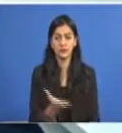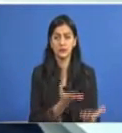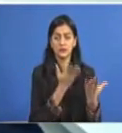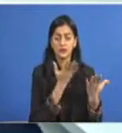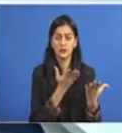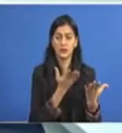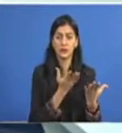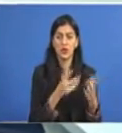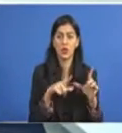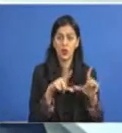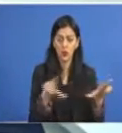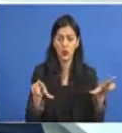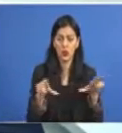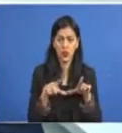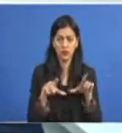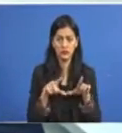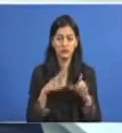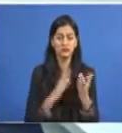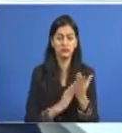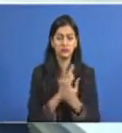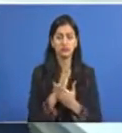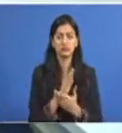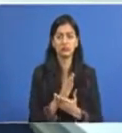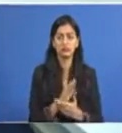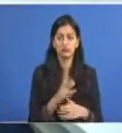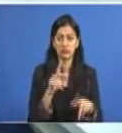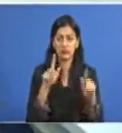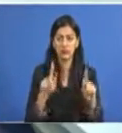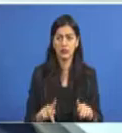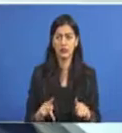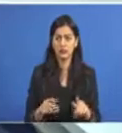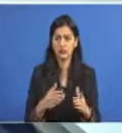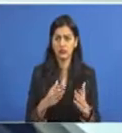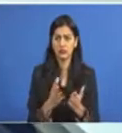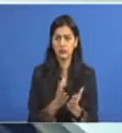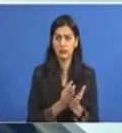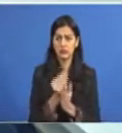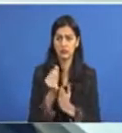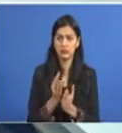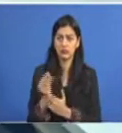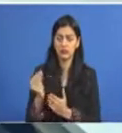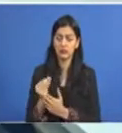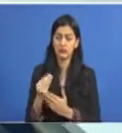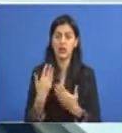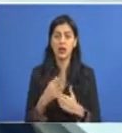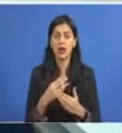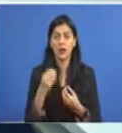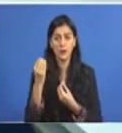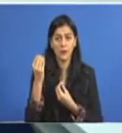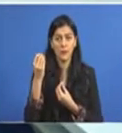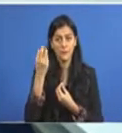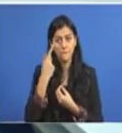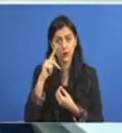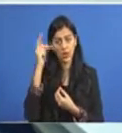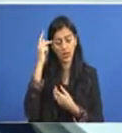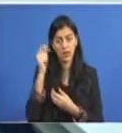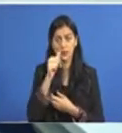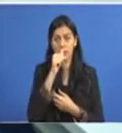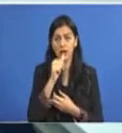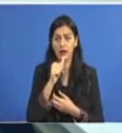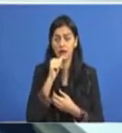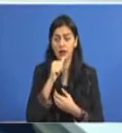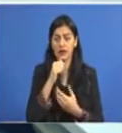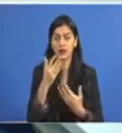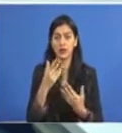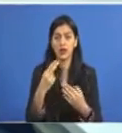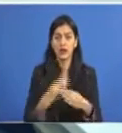un lugar visible y de acceso para el consumidor las políticas de privacidad, los términos, condiciones